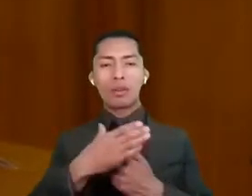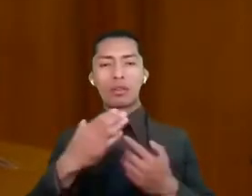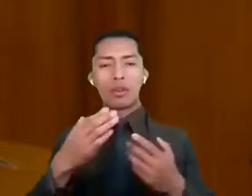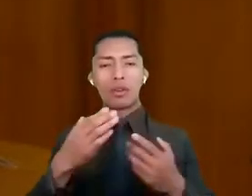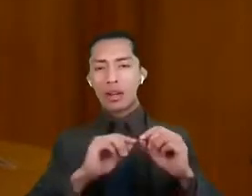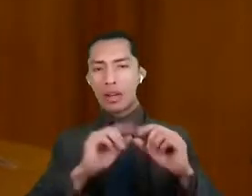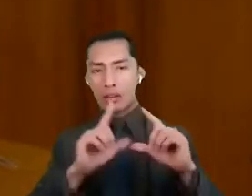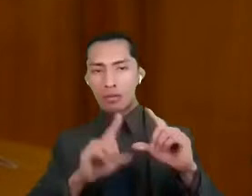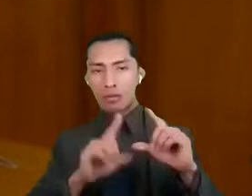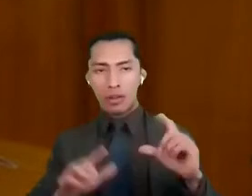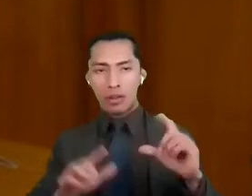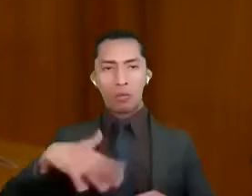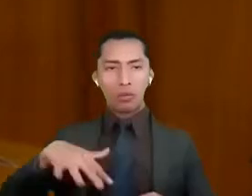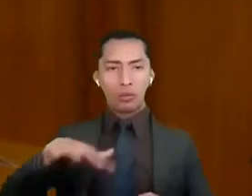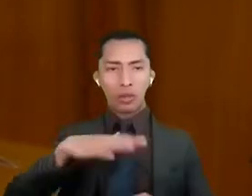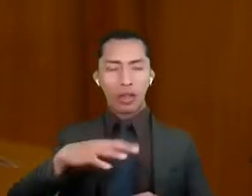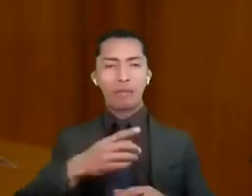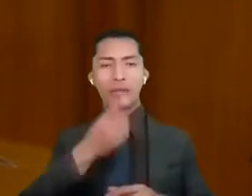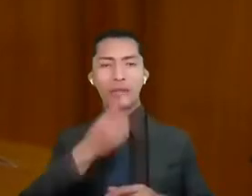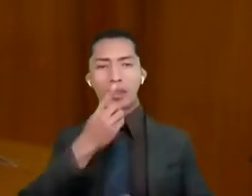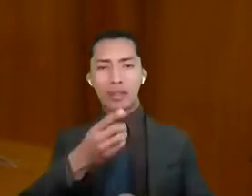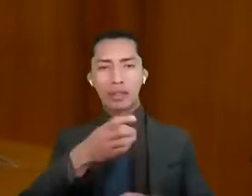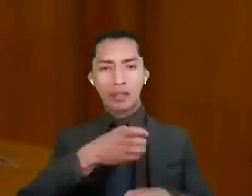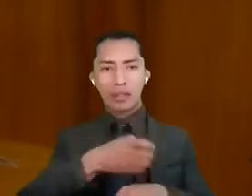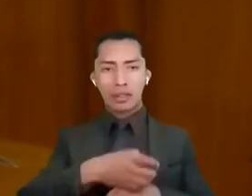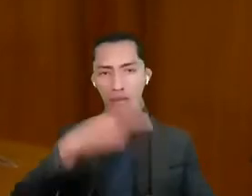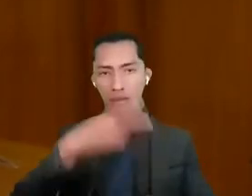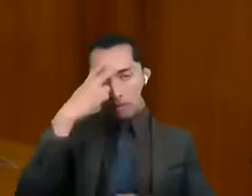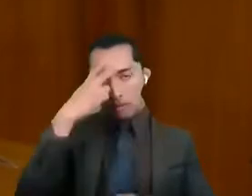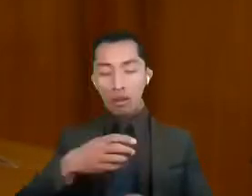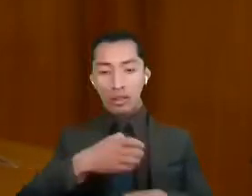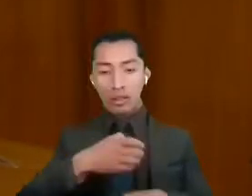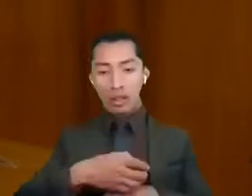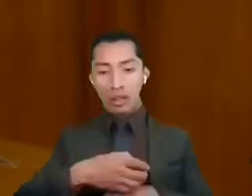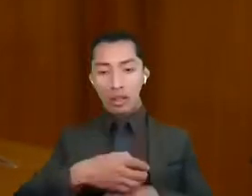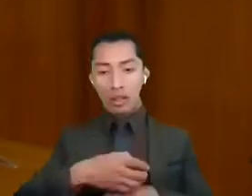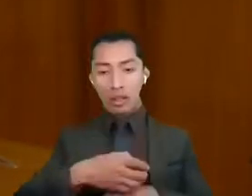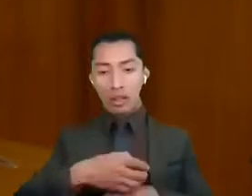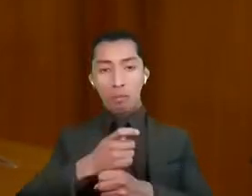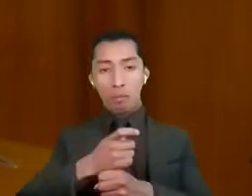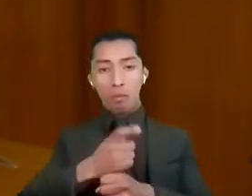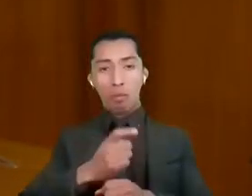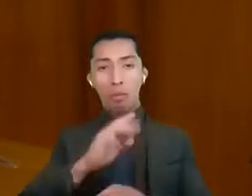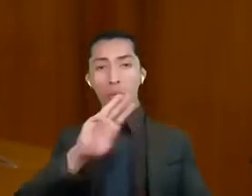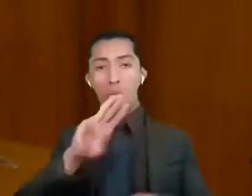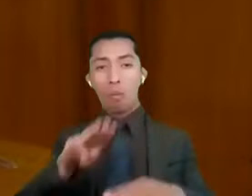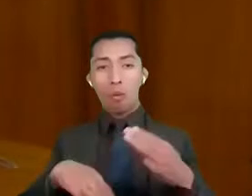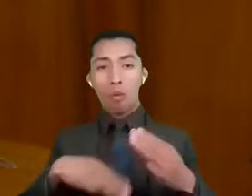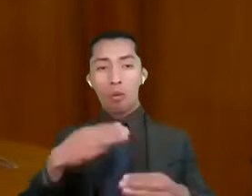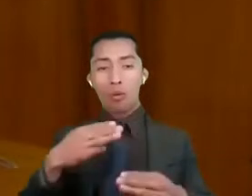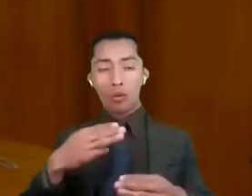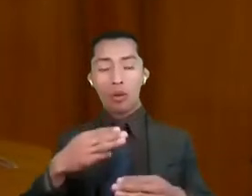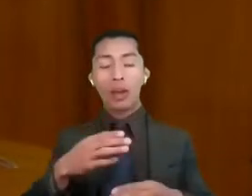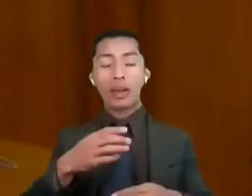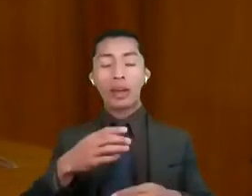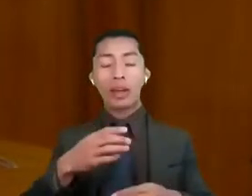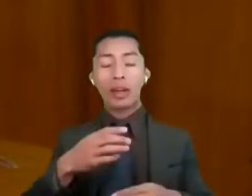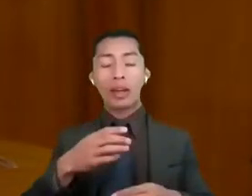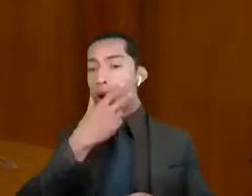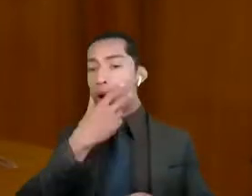Estado de México ocupa el primer lugar a nivel mundial en el número de casos acumulados de niñas, adolescentes y